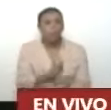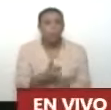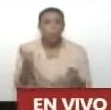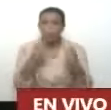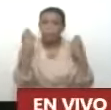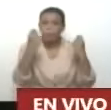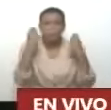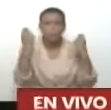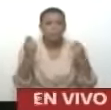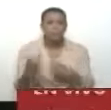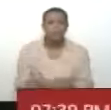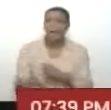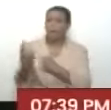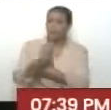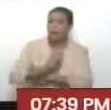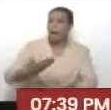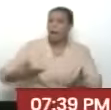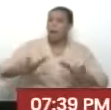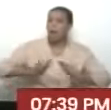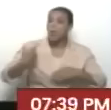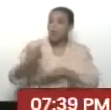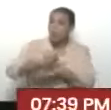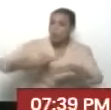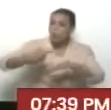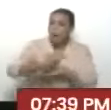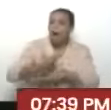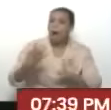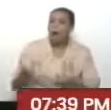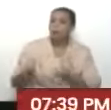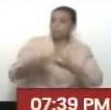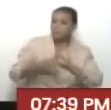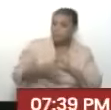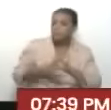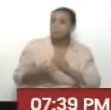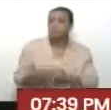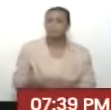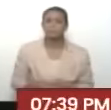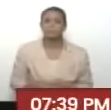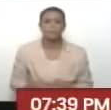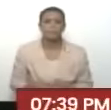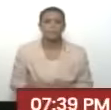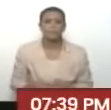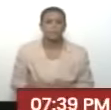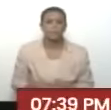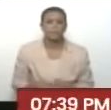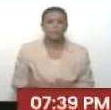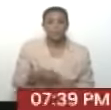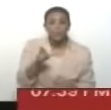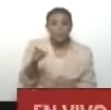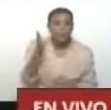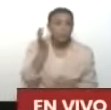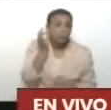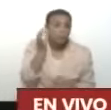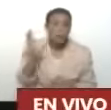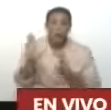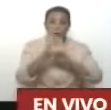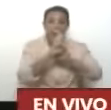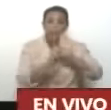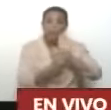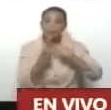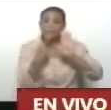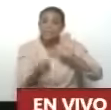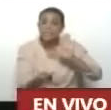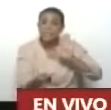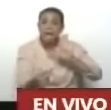popular obligante, más que vinculante. María Alexandra, la Constitución, en